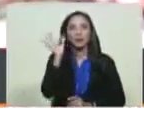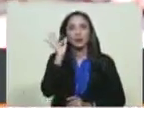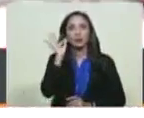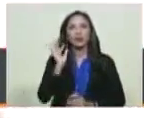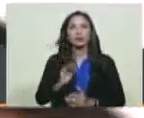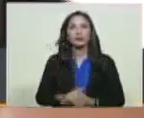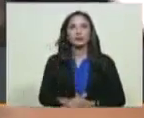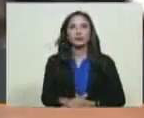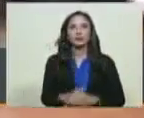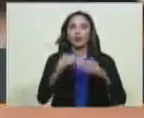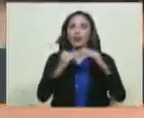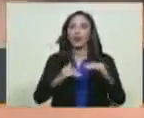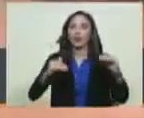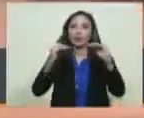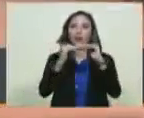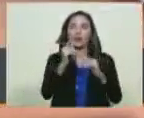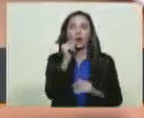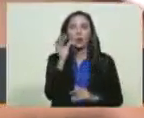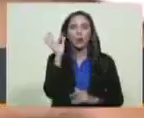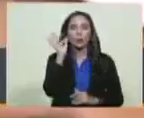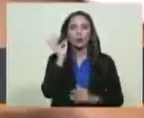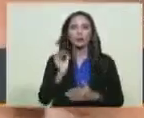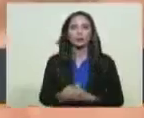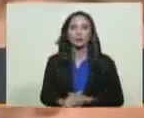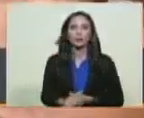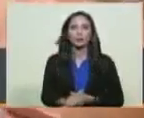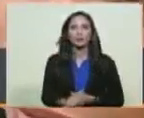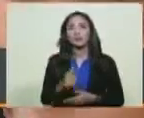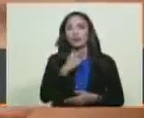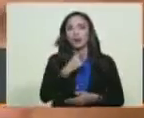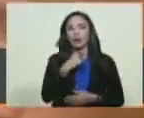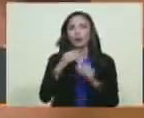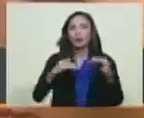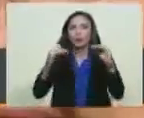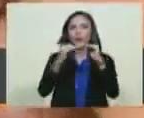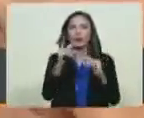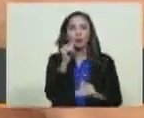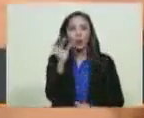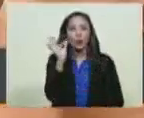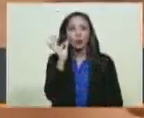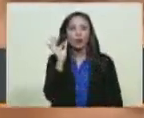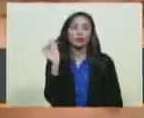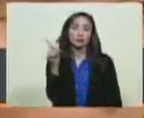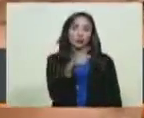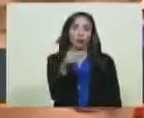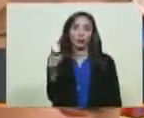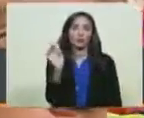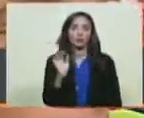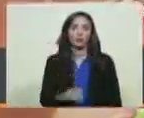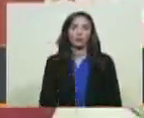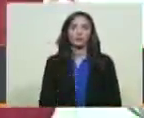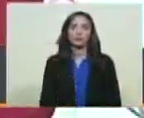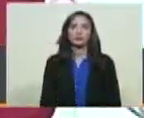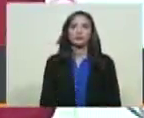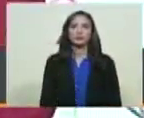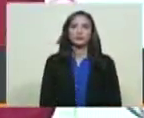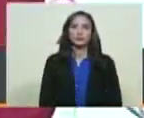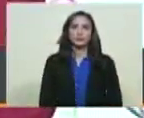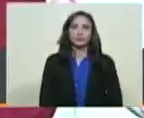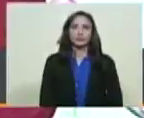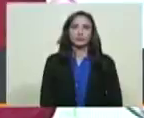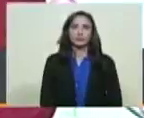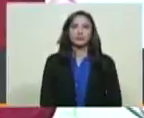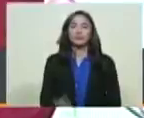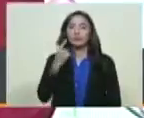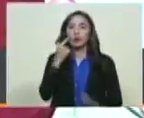paridad no le gusta la paridad ya ustedes han mostrado en